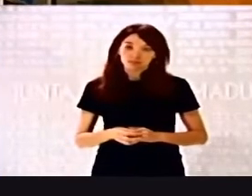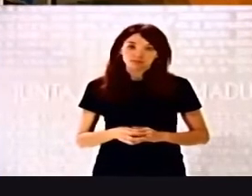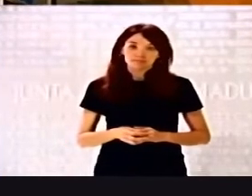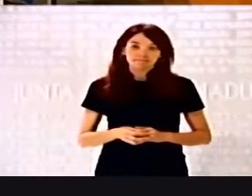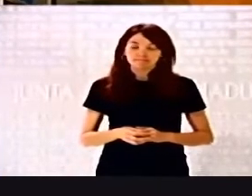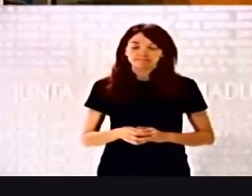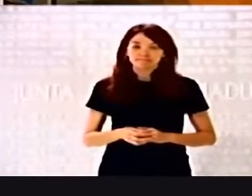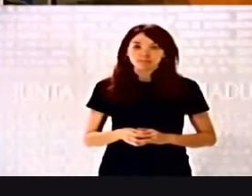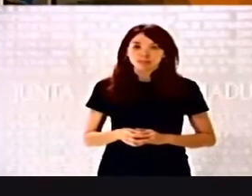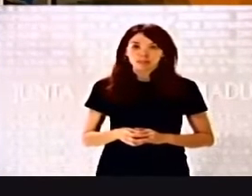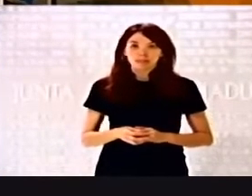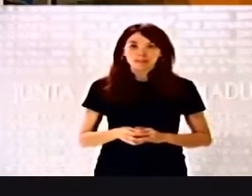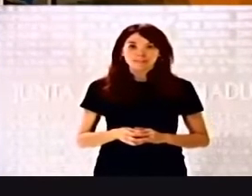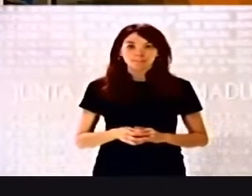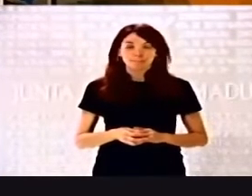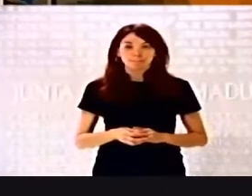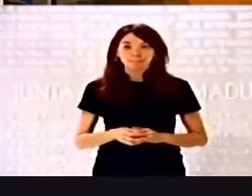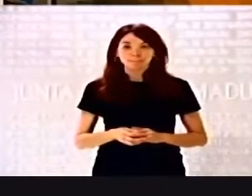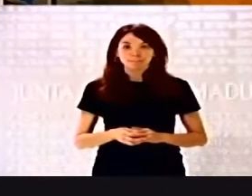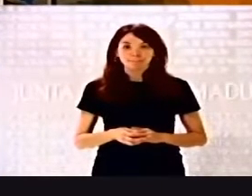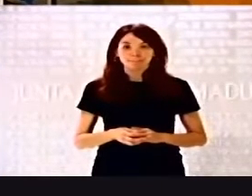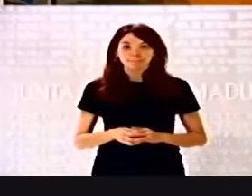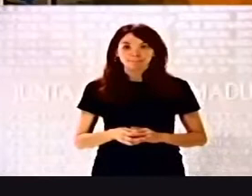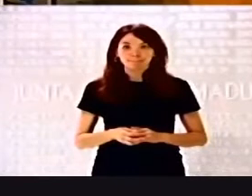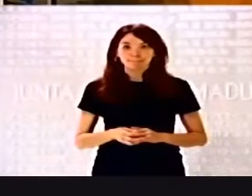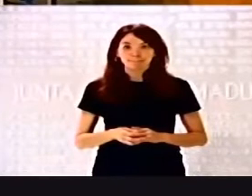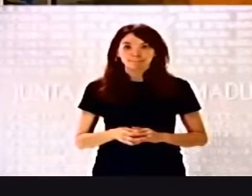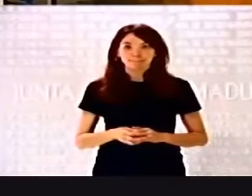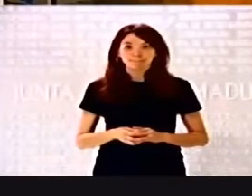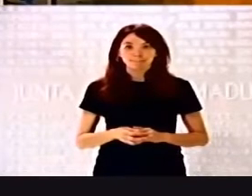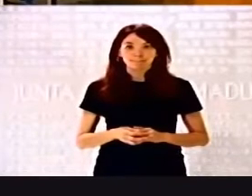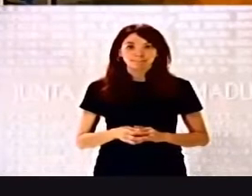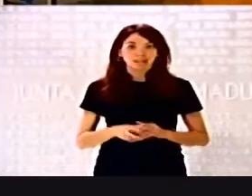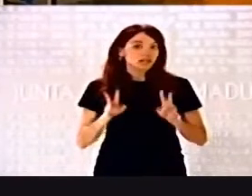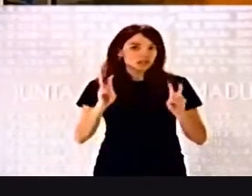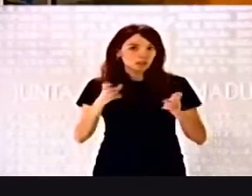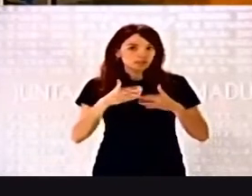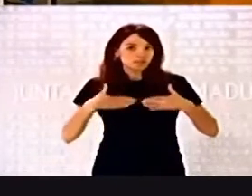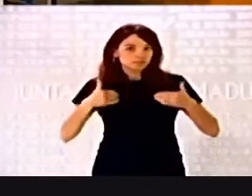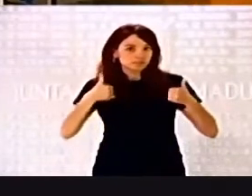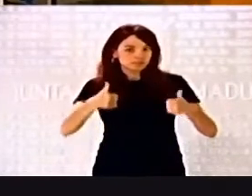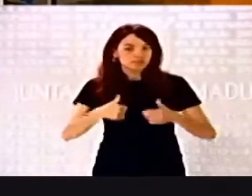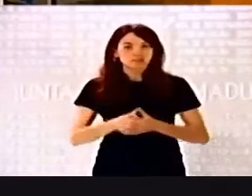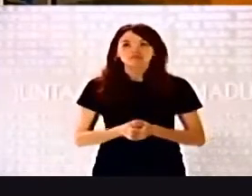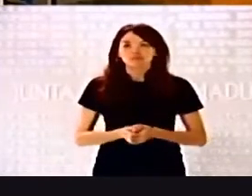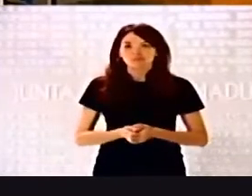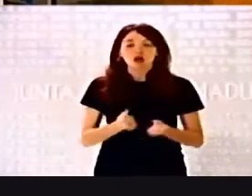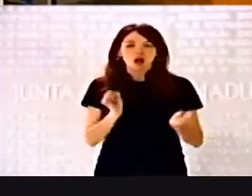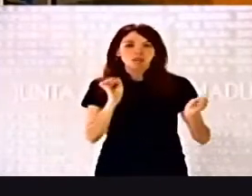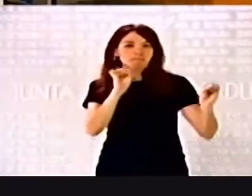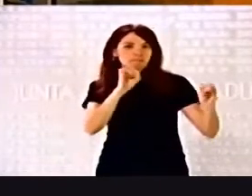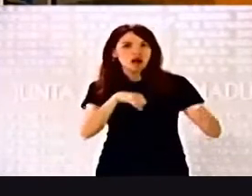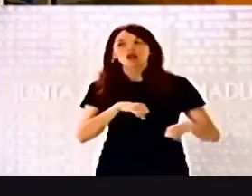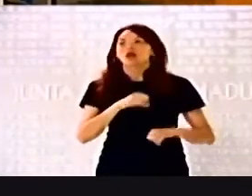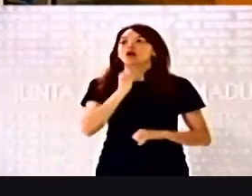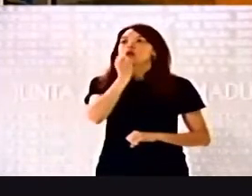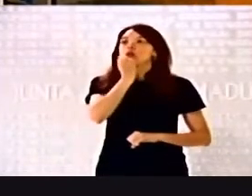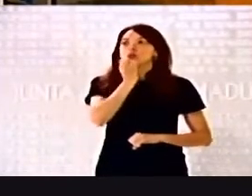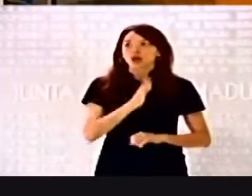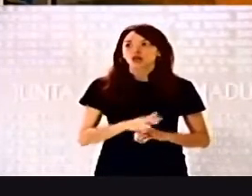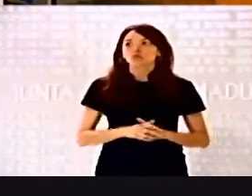No. Sobre este asunto no. ¿Sobre otro? Sobre lo que tú quieras. Claro. Vale, bueno,